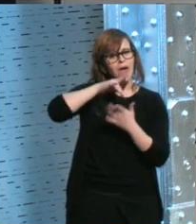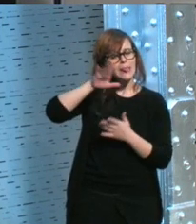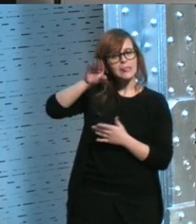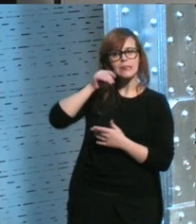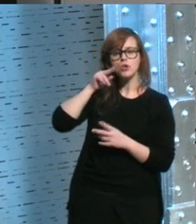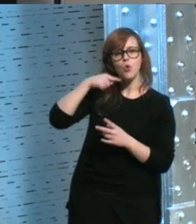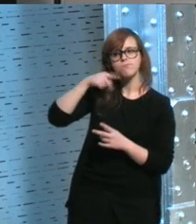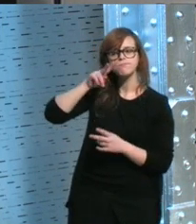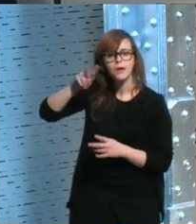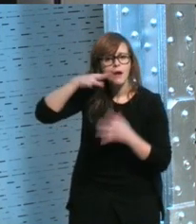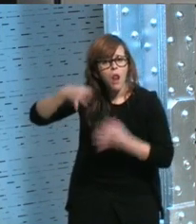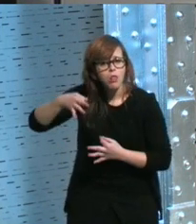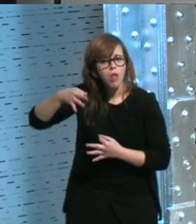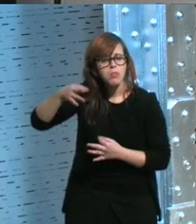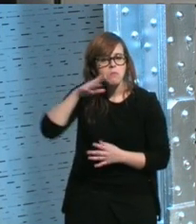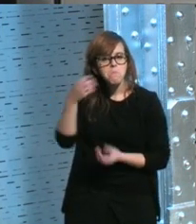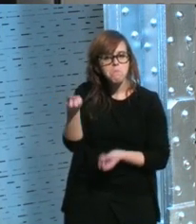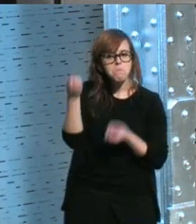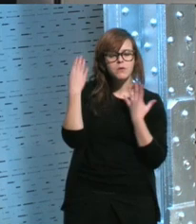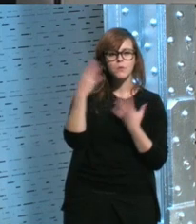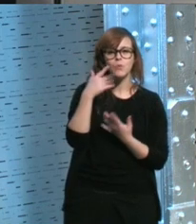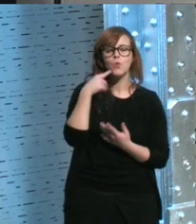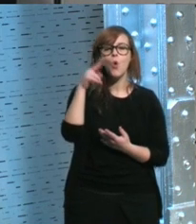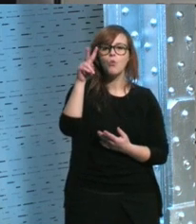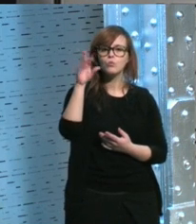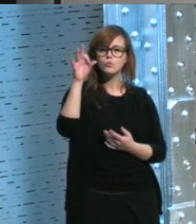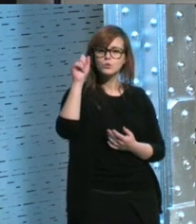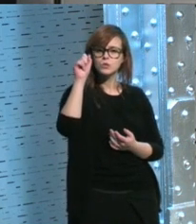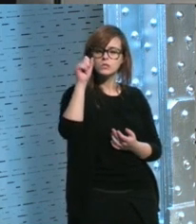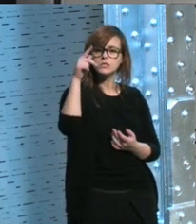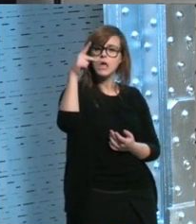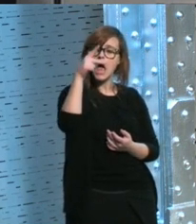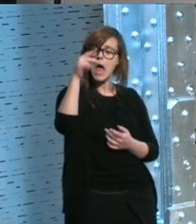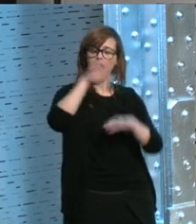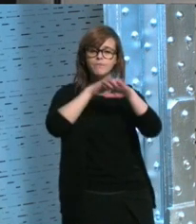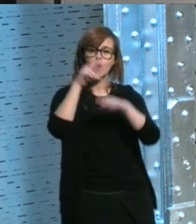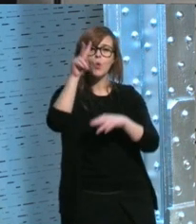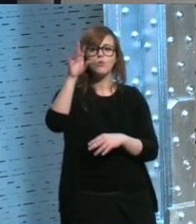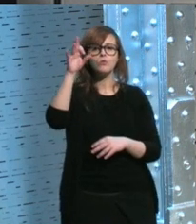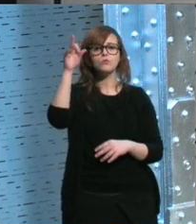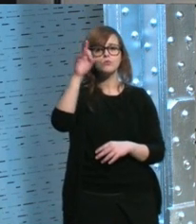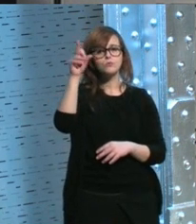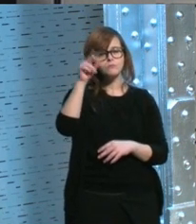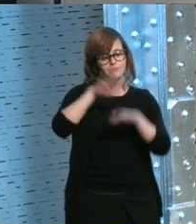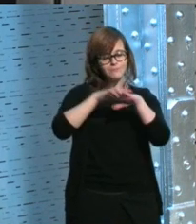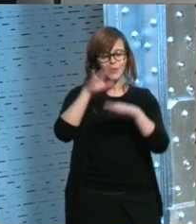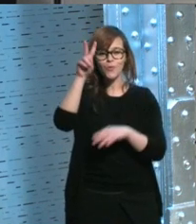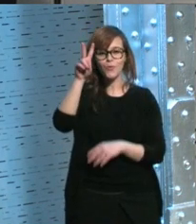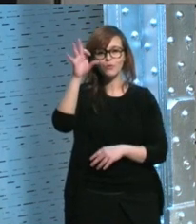veía, porque cuando yo veo USAID, por ejemplo, que es un sistema que permite resolver problemas,